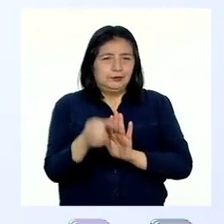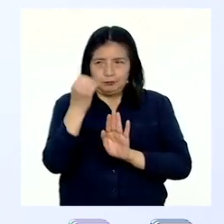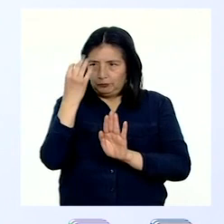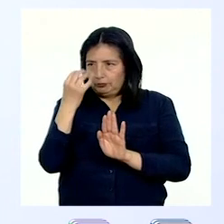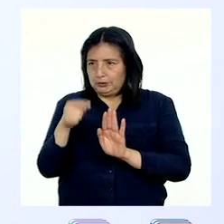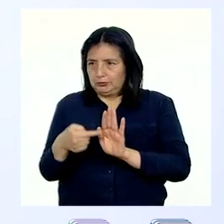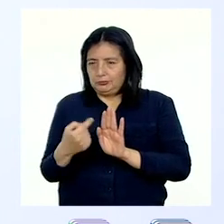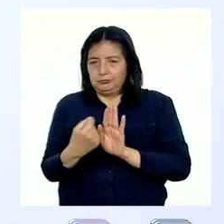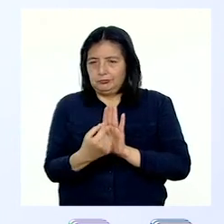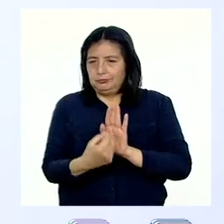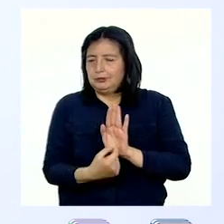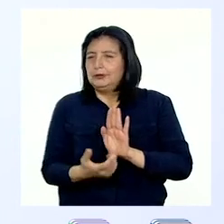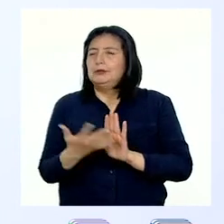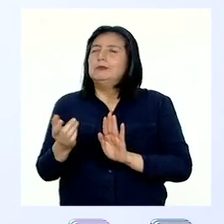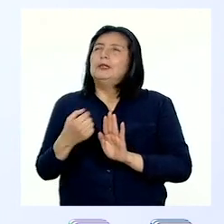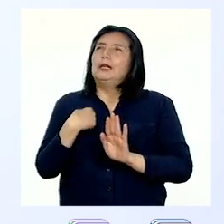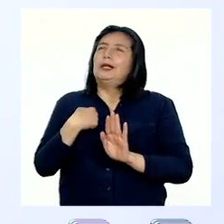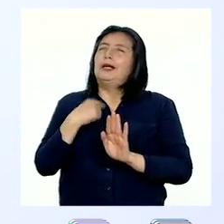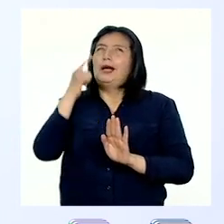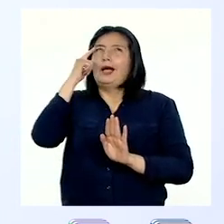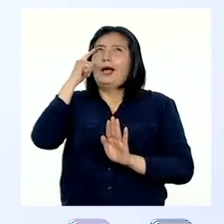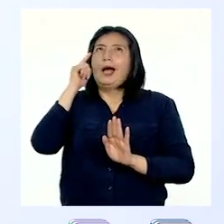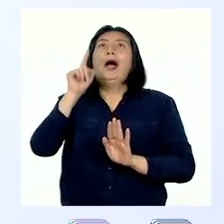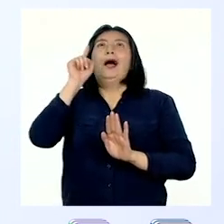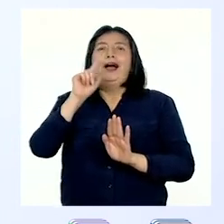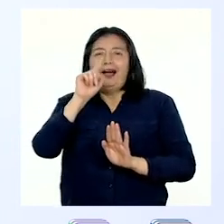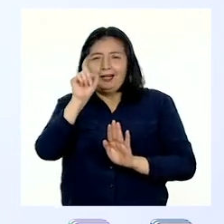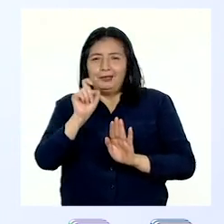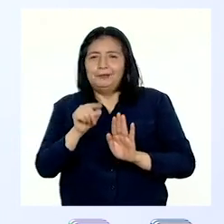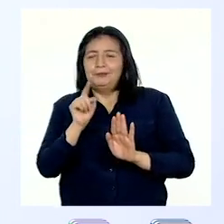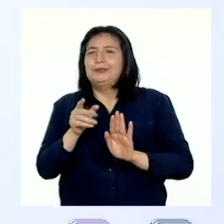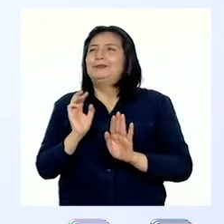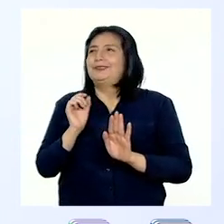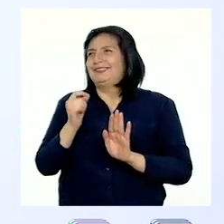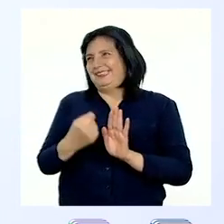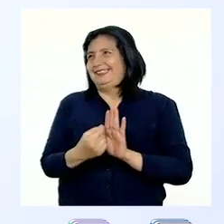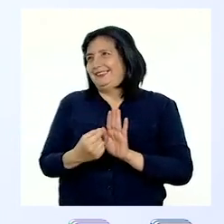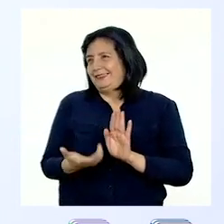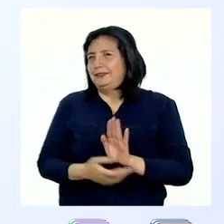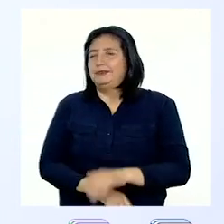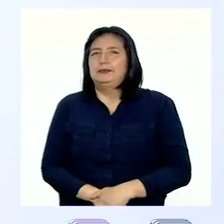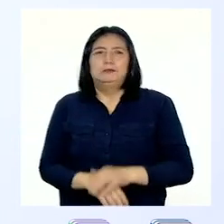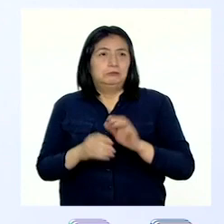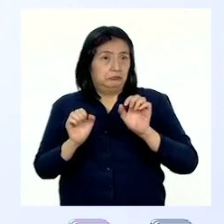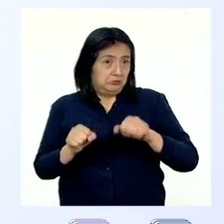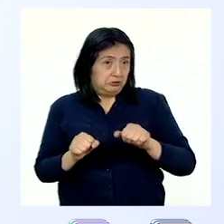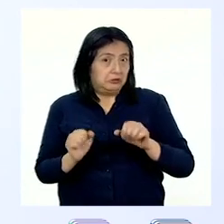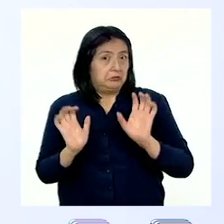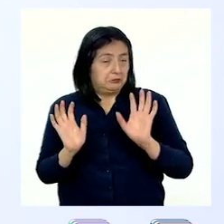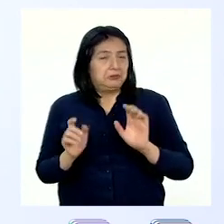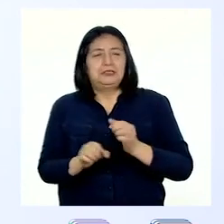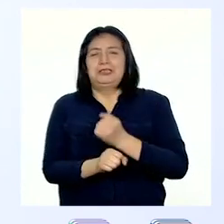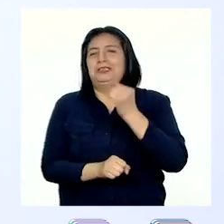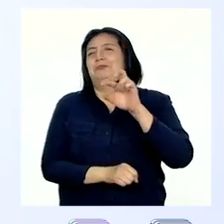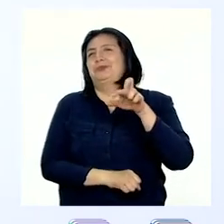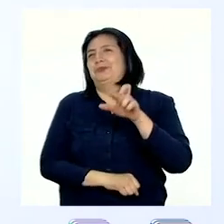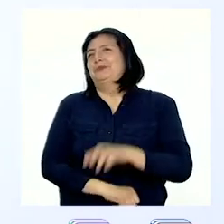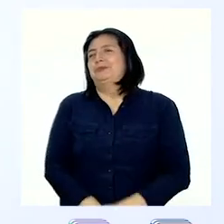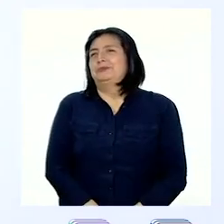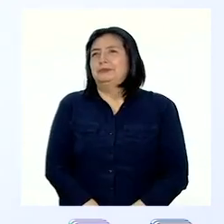de la tarjeta, para que el dueño adivine la pregunta que esta está escrita. Si acierta, gana un